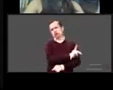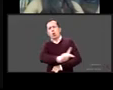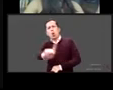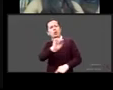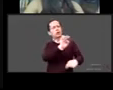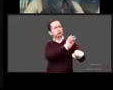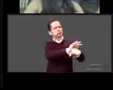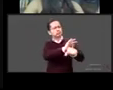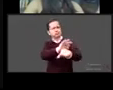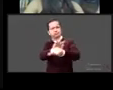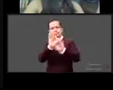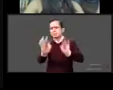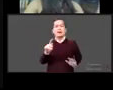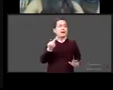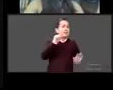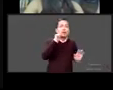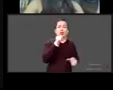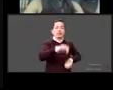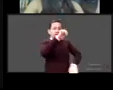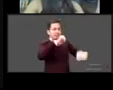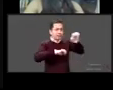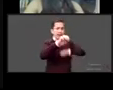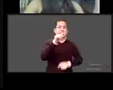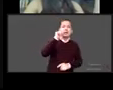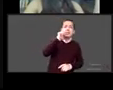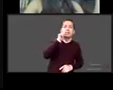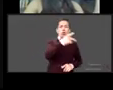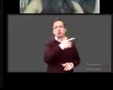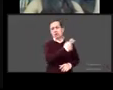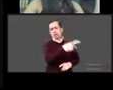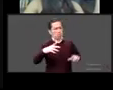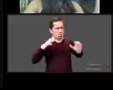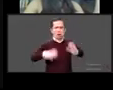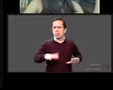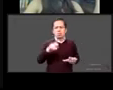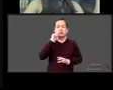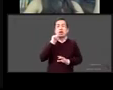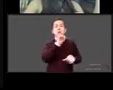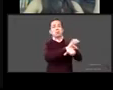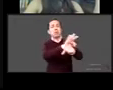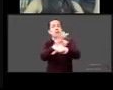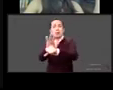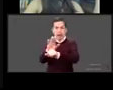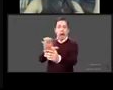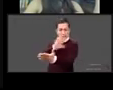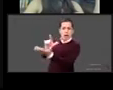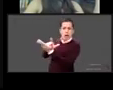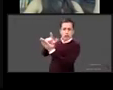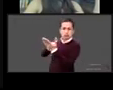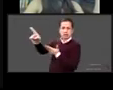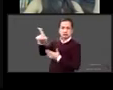su integridad física y su dignidad, solamente 3 niños, niñas y adolescentes son